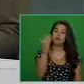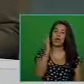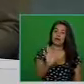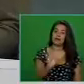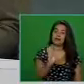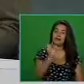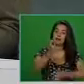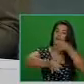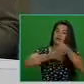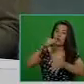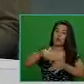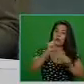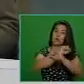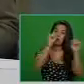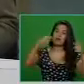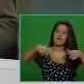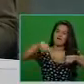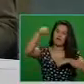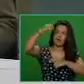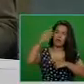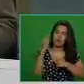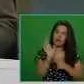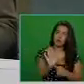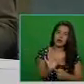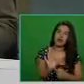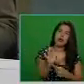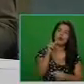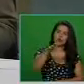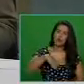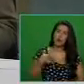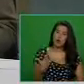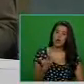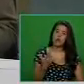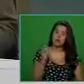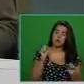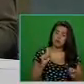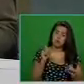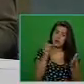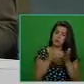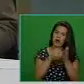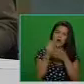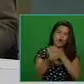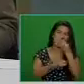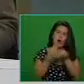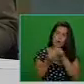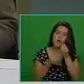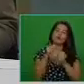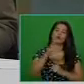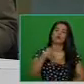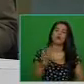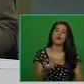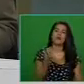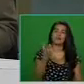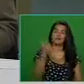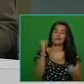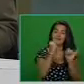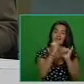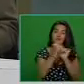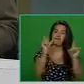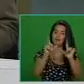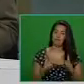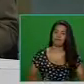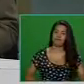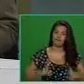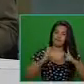largo de esta mañana. Por supuesto, todos estos detalles usted puede participar gentilmente con nosotros. Recuerde que tenemos nuestros puntos de contacto, la